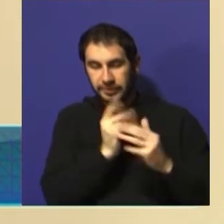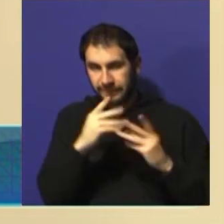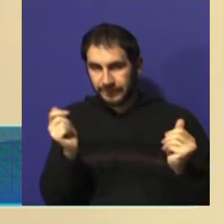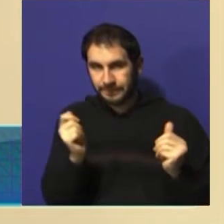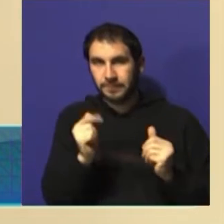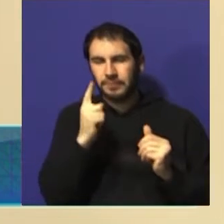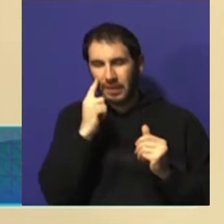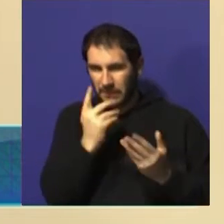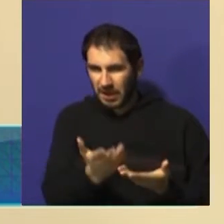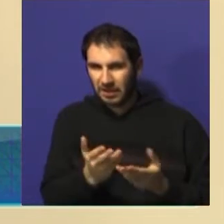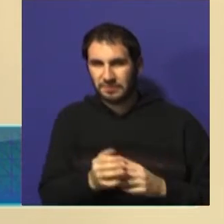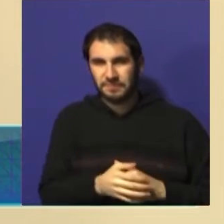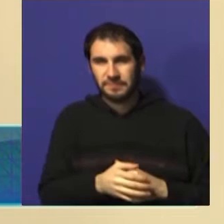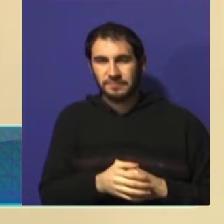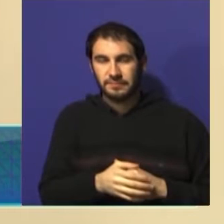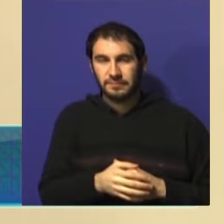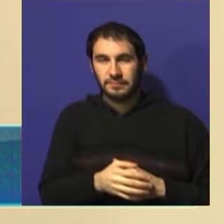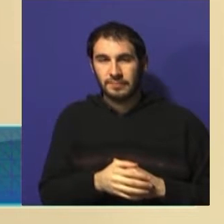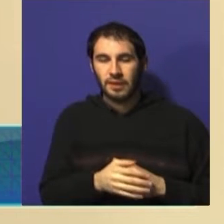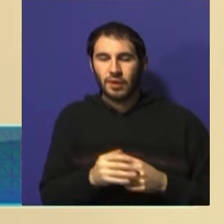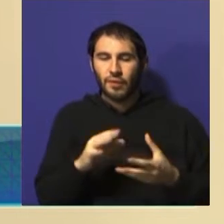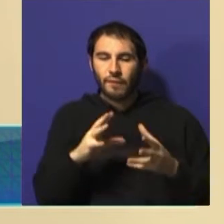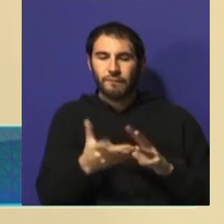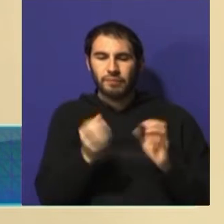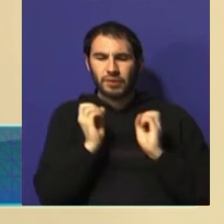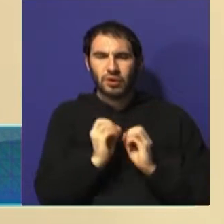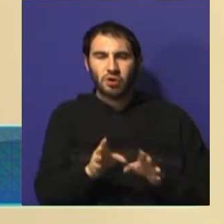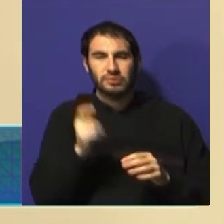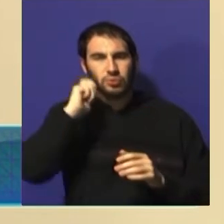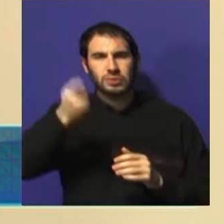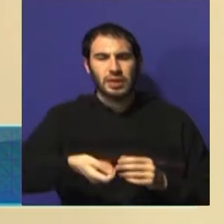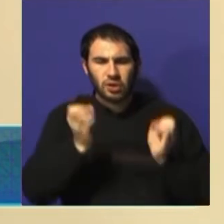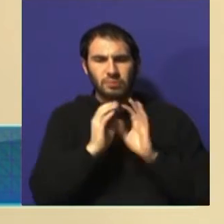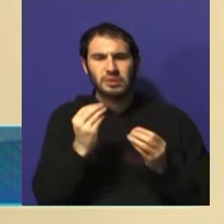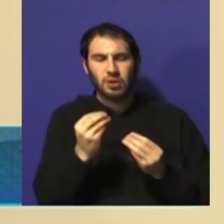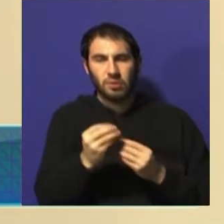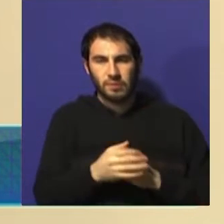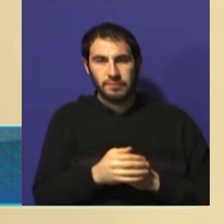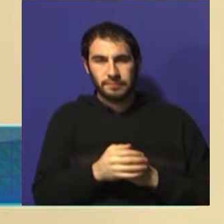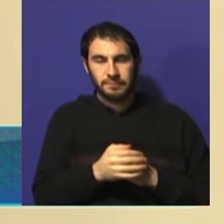que hay que observar que, miren cómo se desató la maquinaria judicial después de